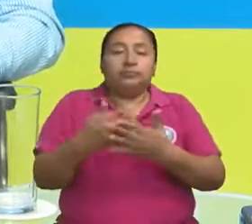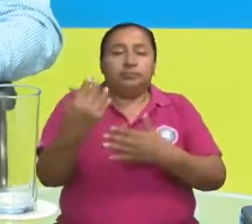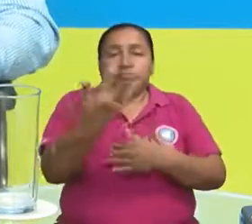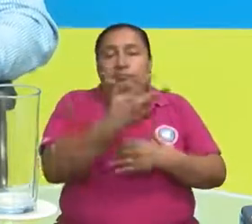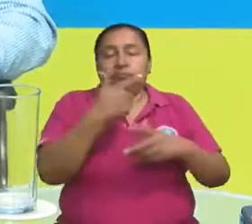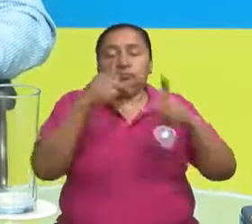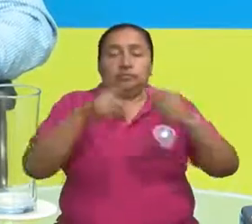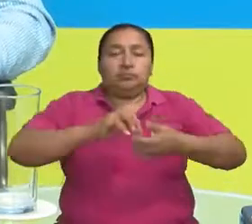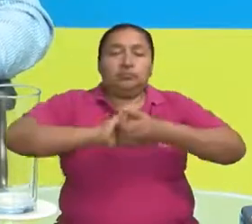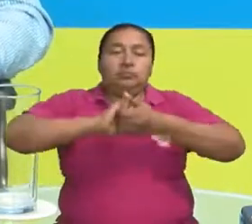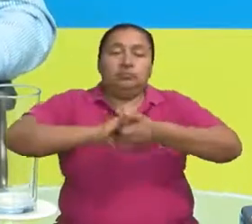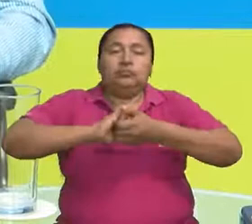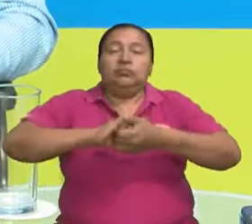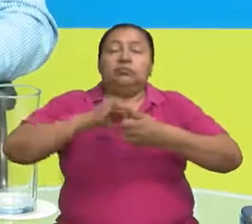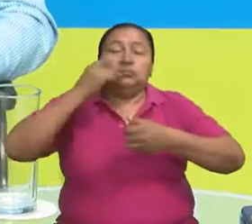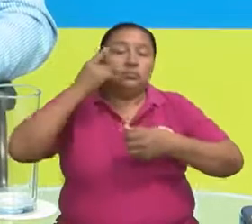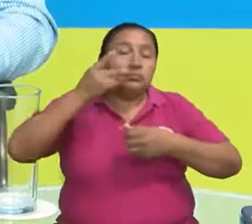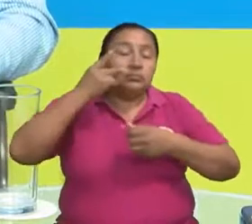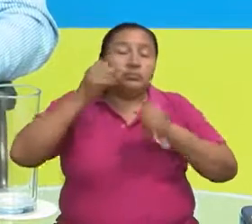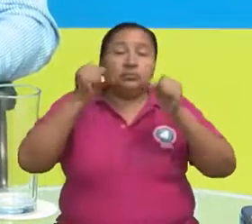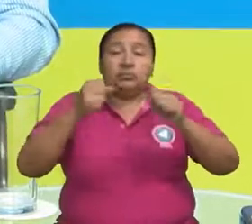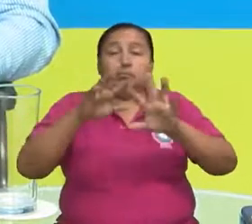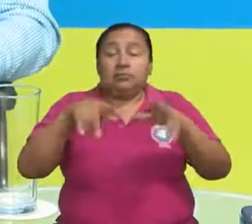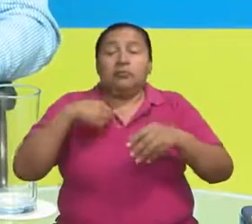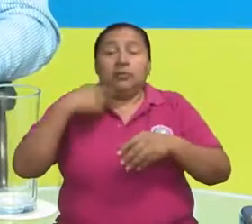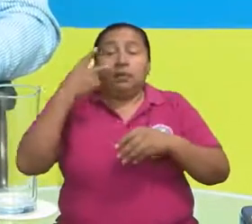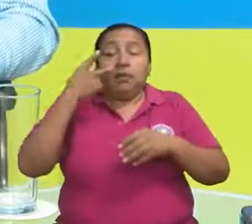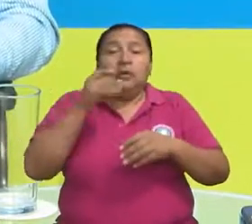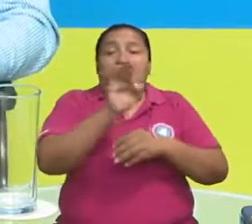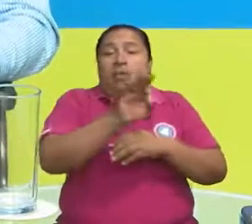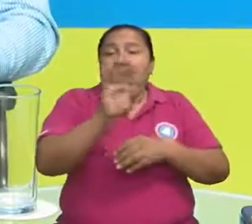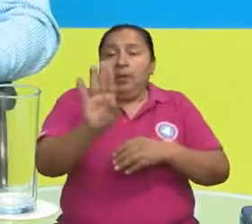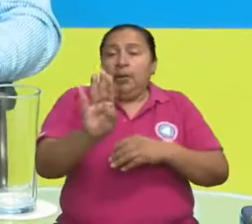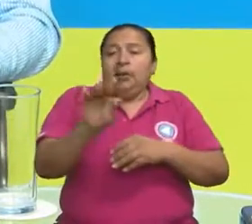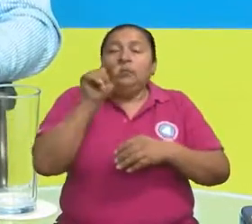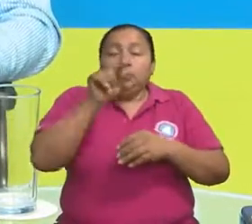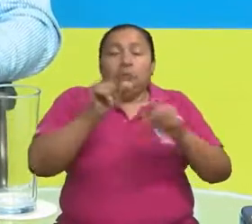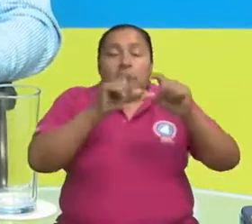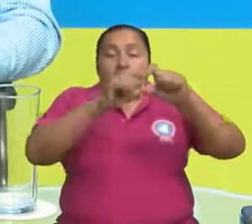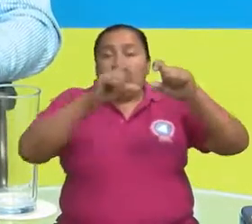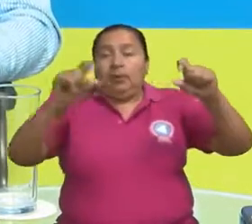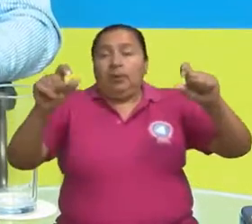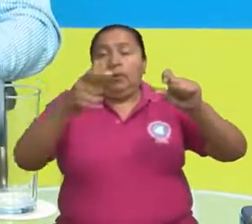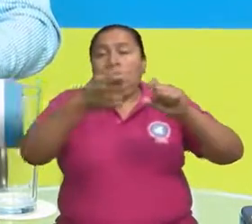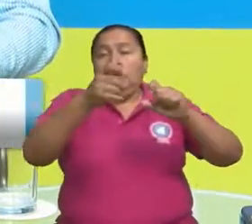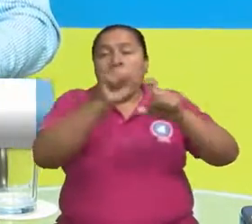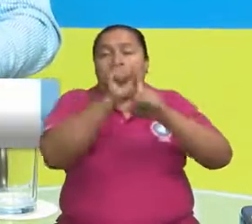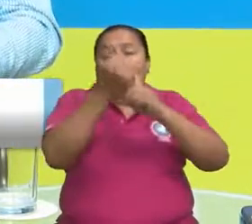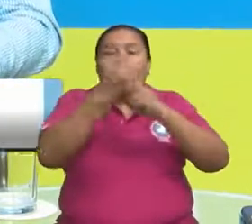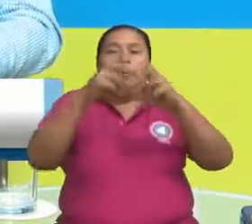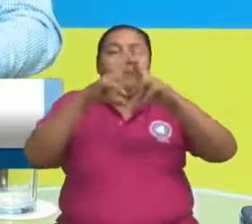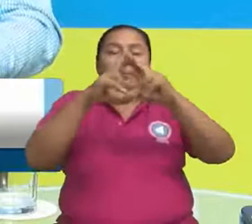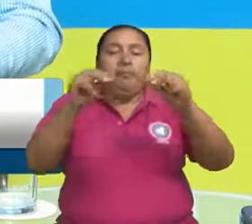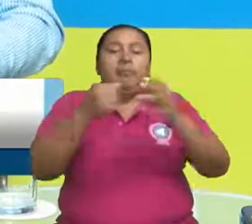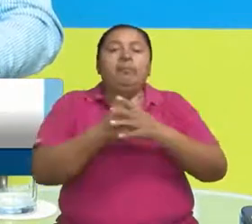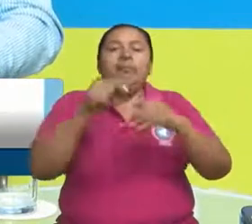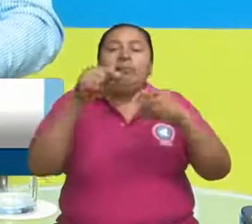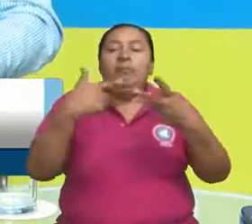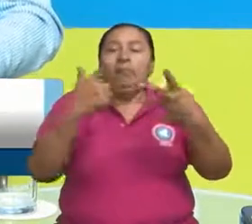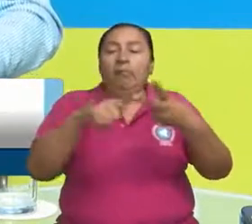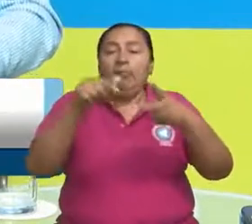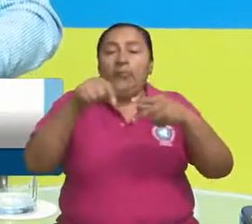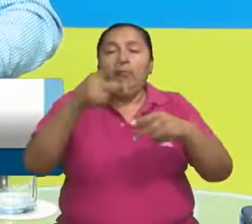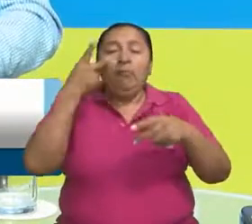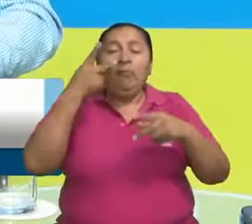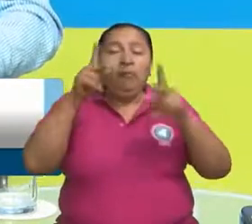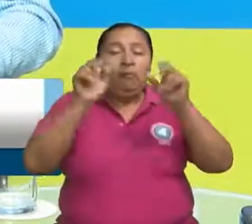los amigos y amigas que nos ven a través de Facebook. Aparecemos como Canal Parlamentario Nicaragua. También a quienes nos